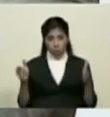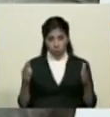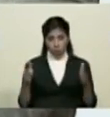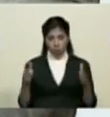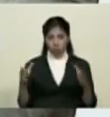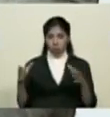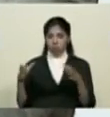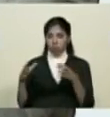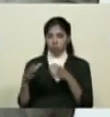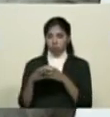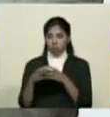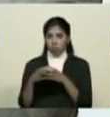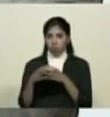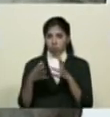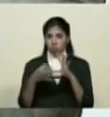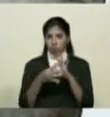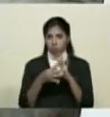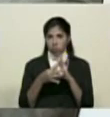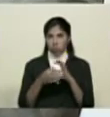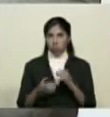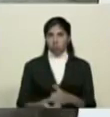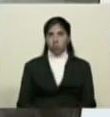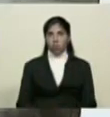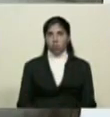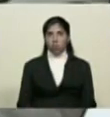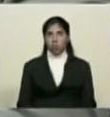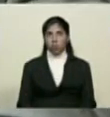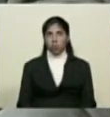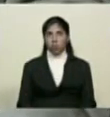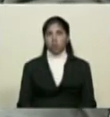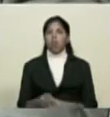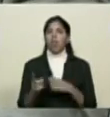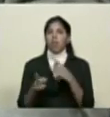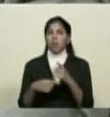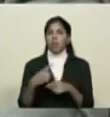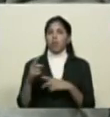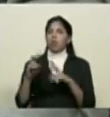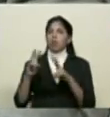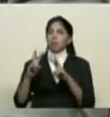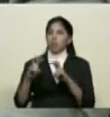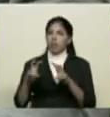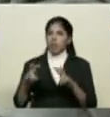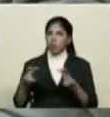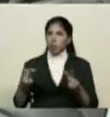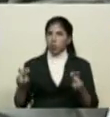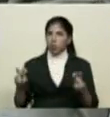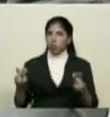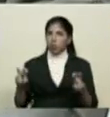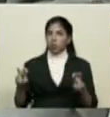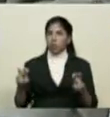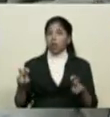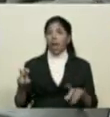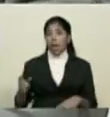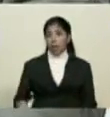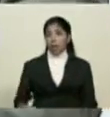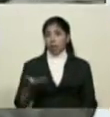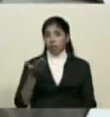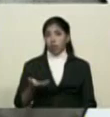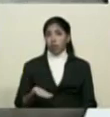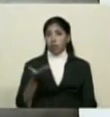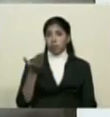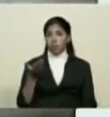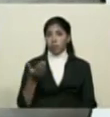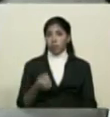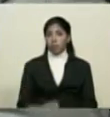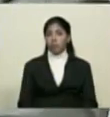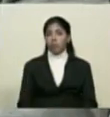Marcial, nosotros, luego de un estudio, ¿verdad?, bien importante, en